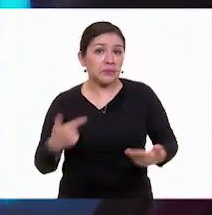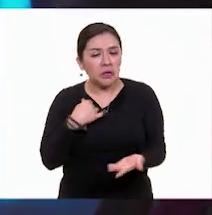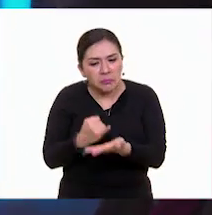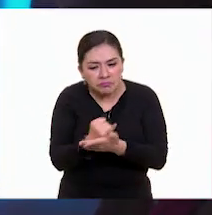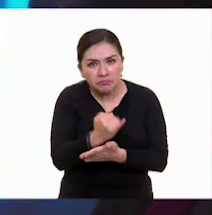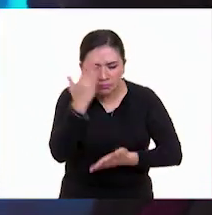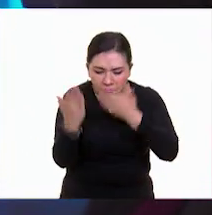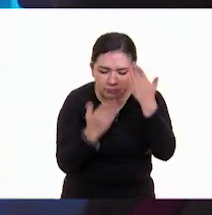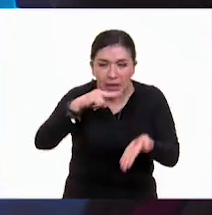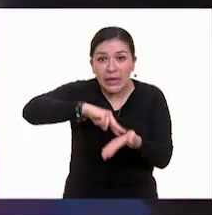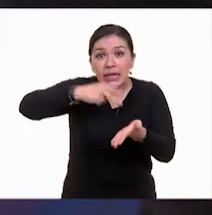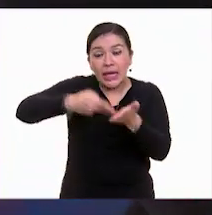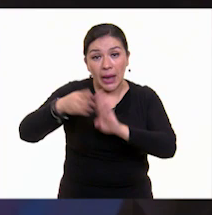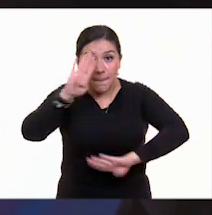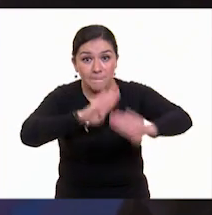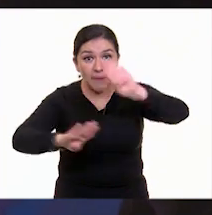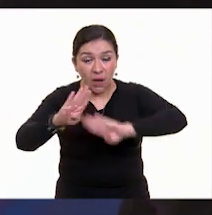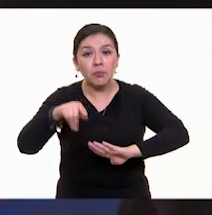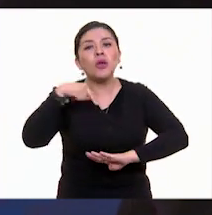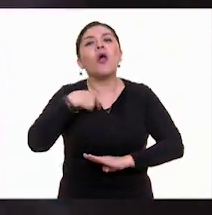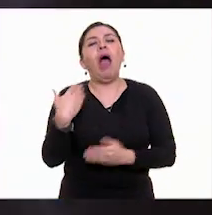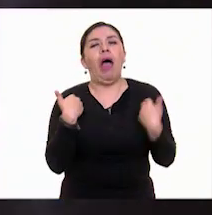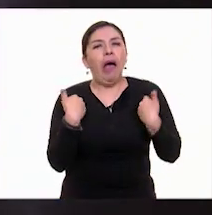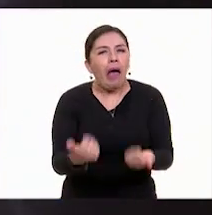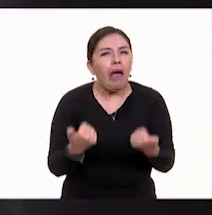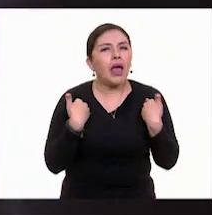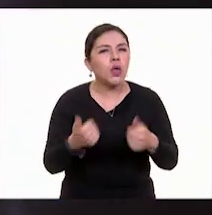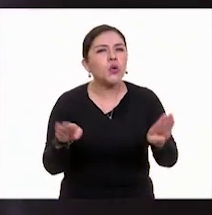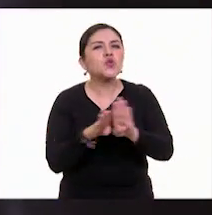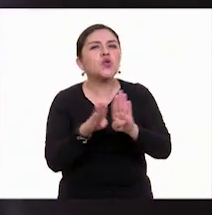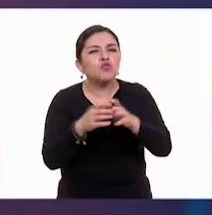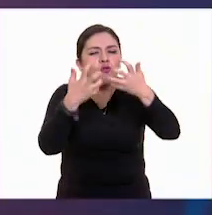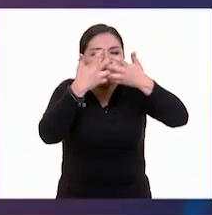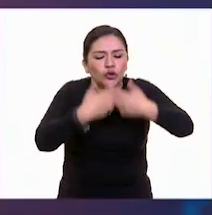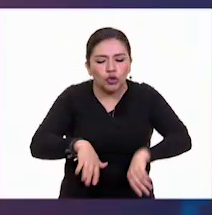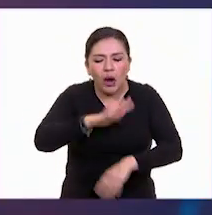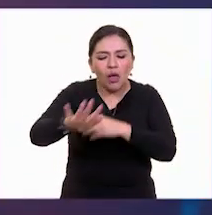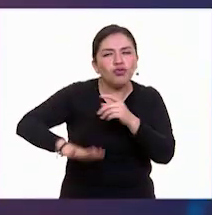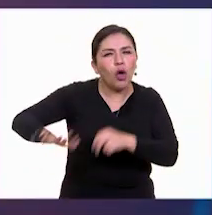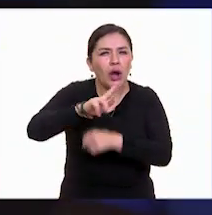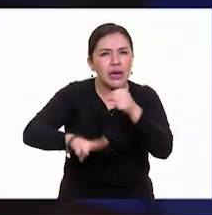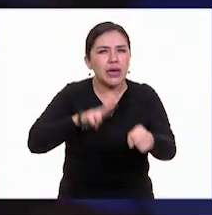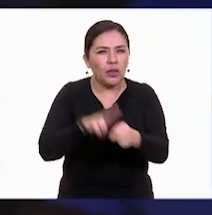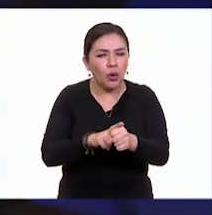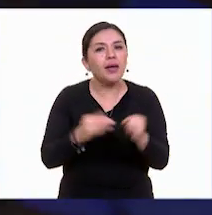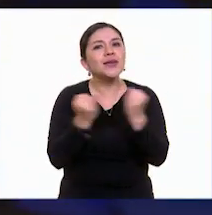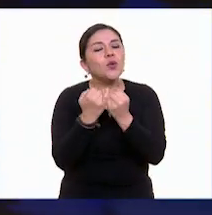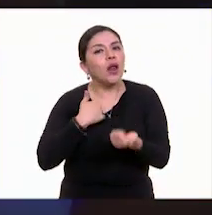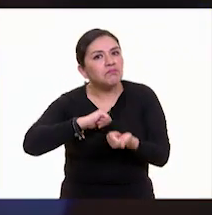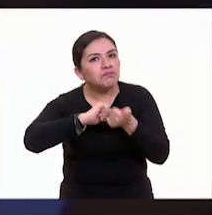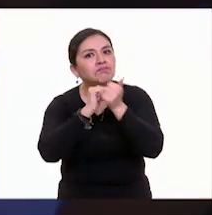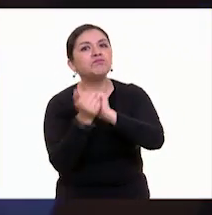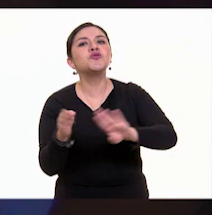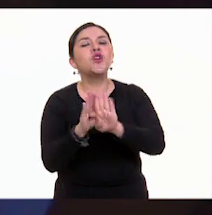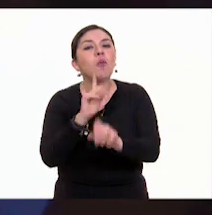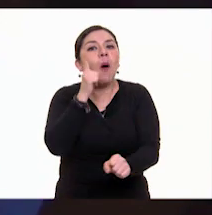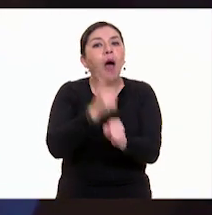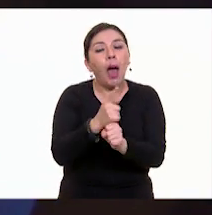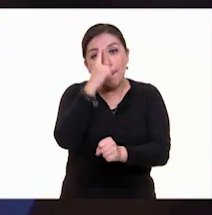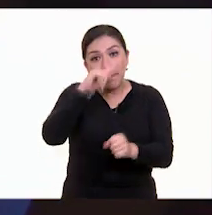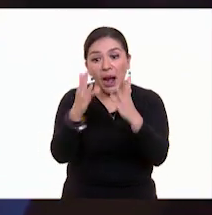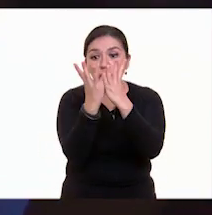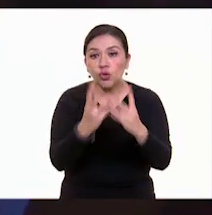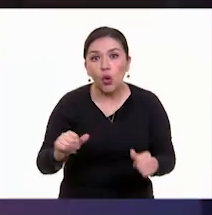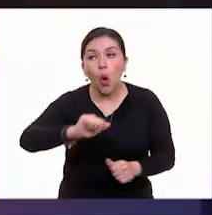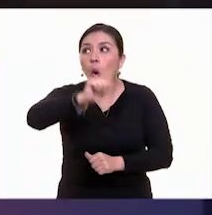Decidí estudiar ingeniería bioquímica porque me ayudó a entender cómo funcionaban los seres vivos, pero también empezó mi camino para descubrir soluciones